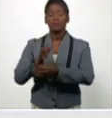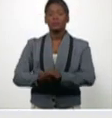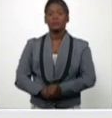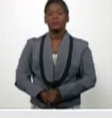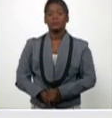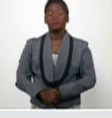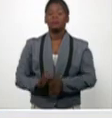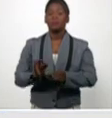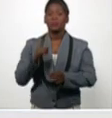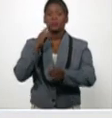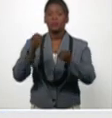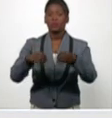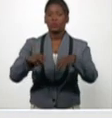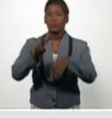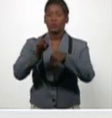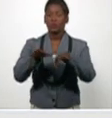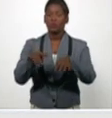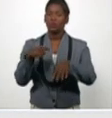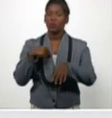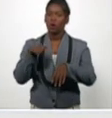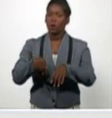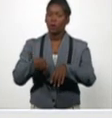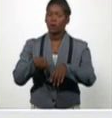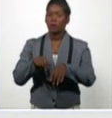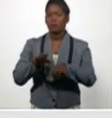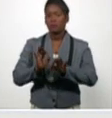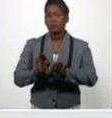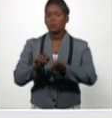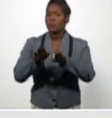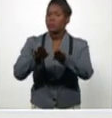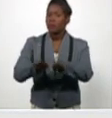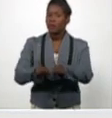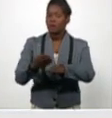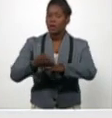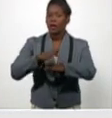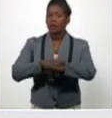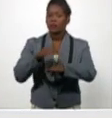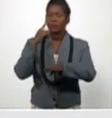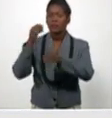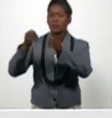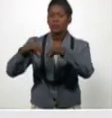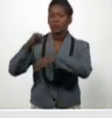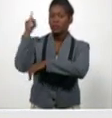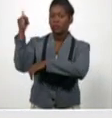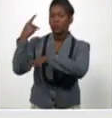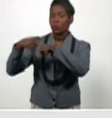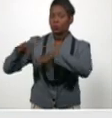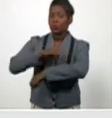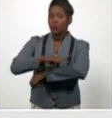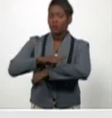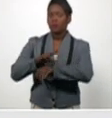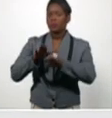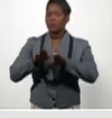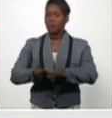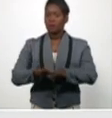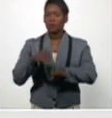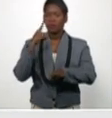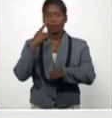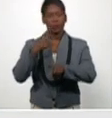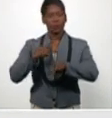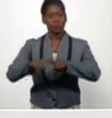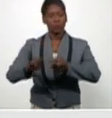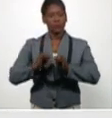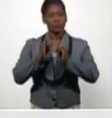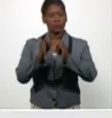la enfermedad. Le propongo una pausa antes de conocer el análisis de la situación internacional debido al impacto de la COVID-19. Ha sido